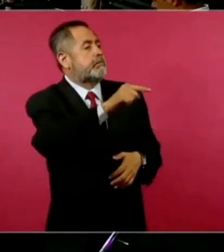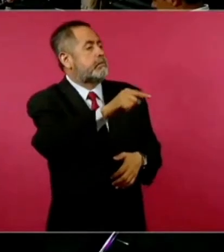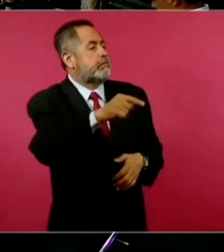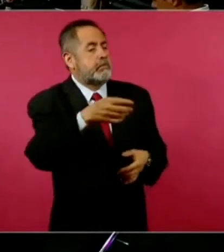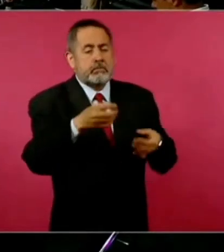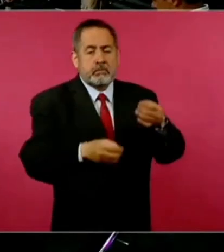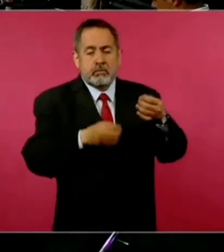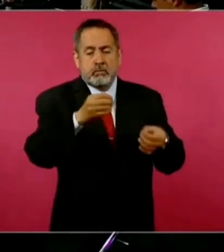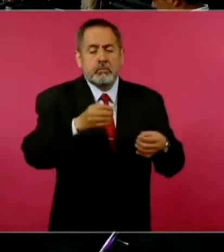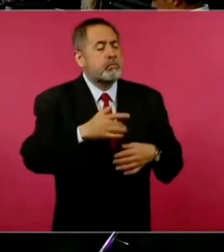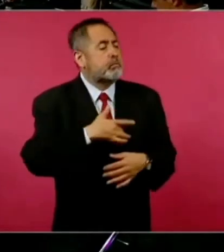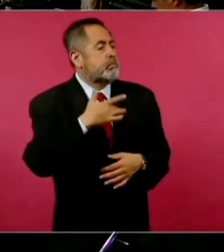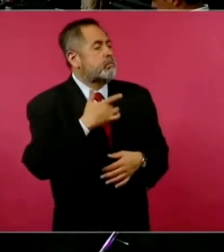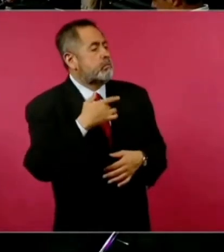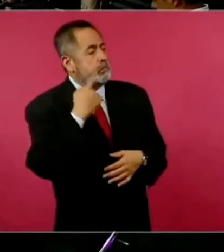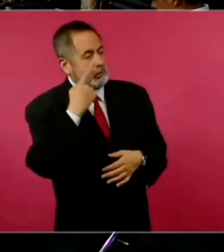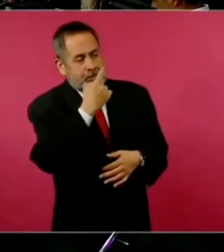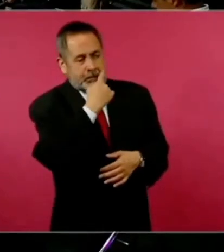que elija.